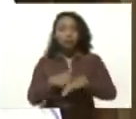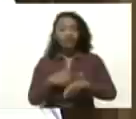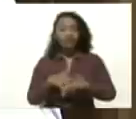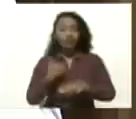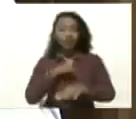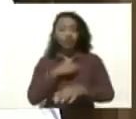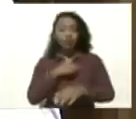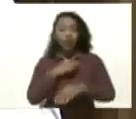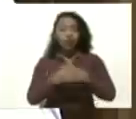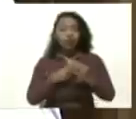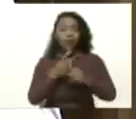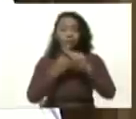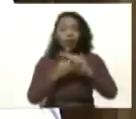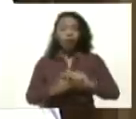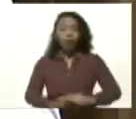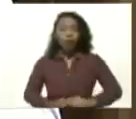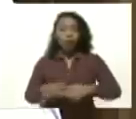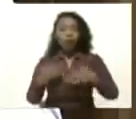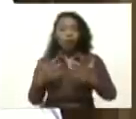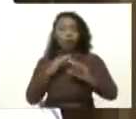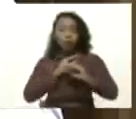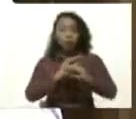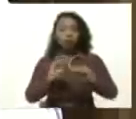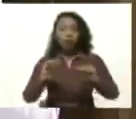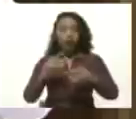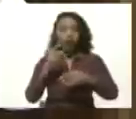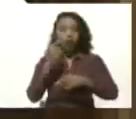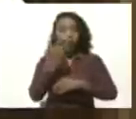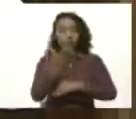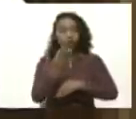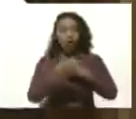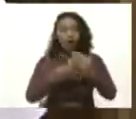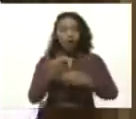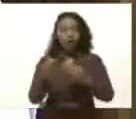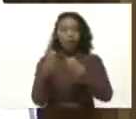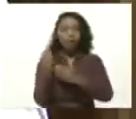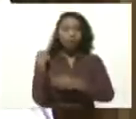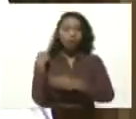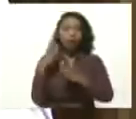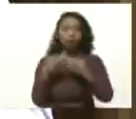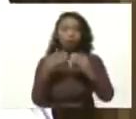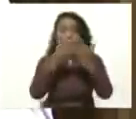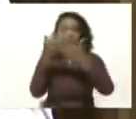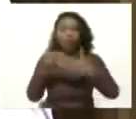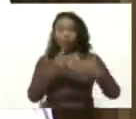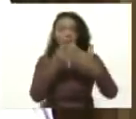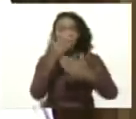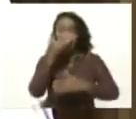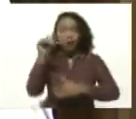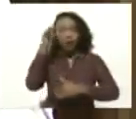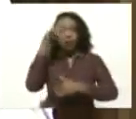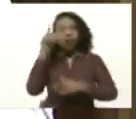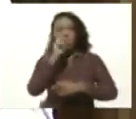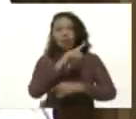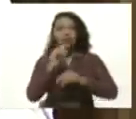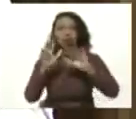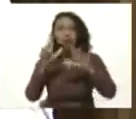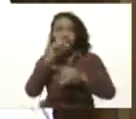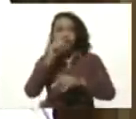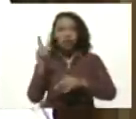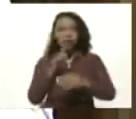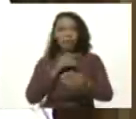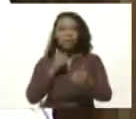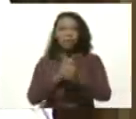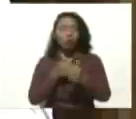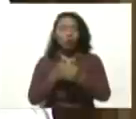estamos sumando enérgicamente al llamado que usted está haciendo a todos los estudiantes mayores de 18 años para que asistan a los